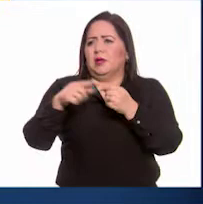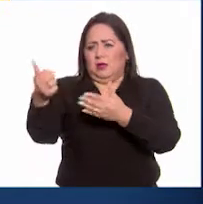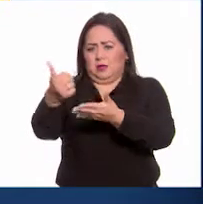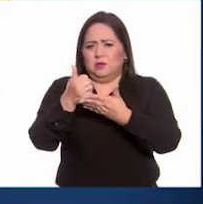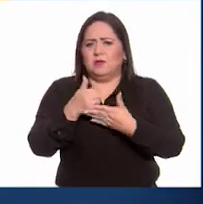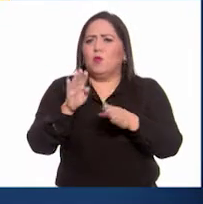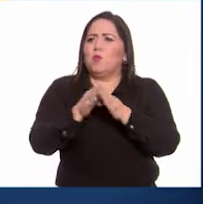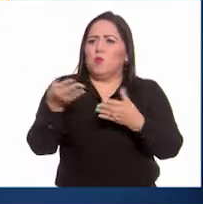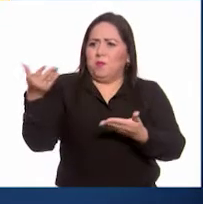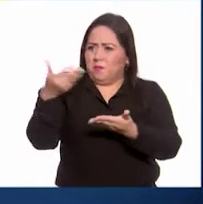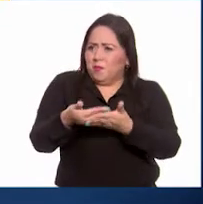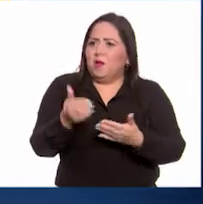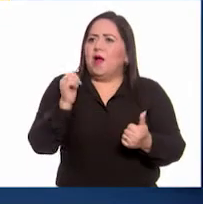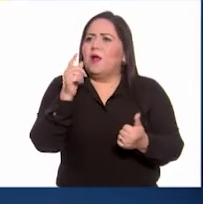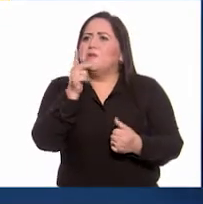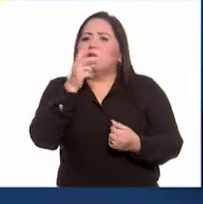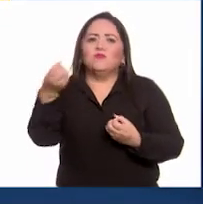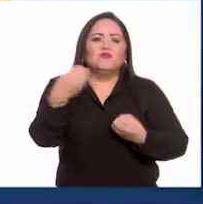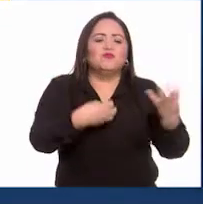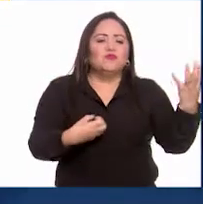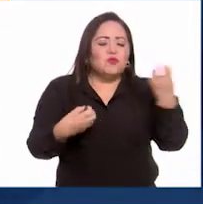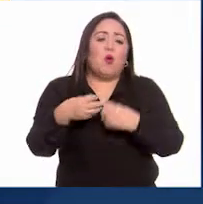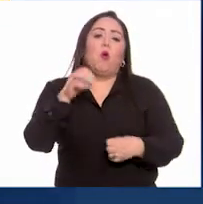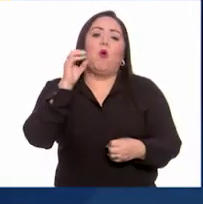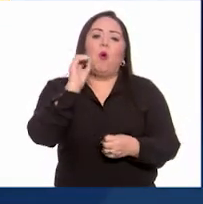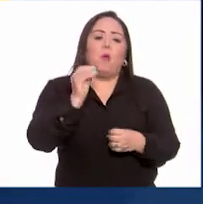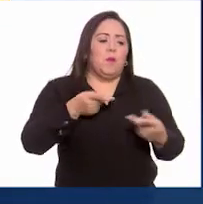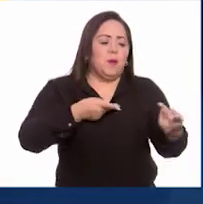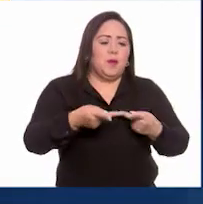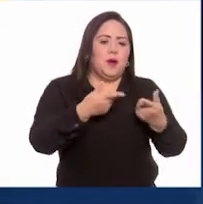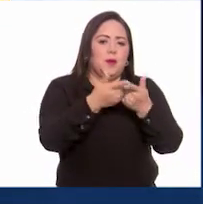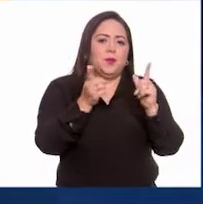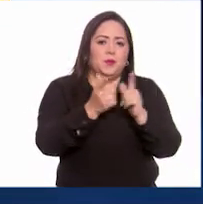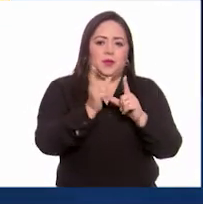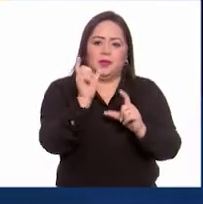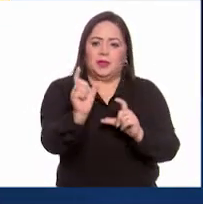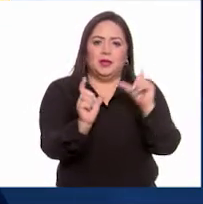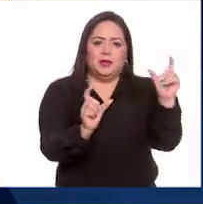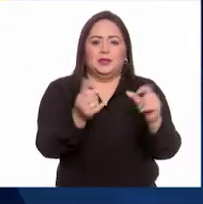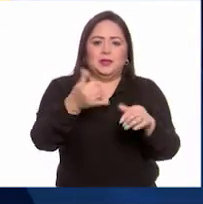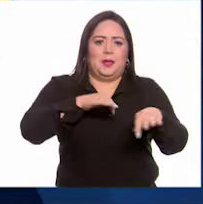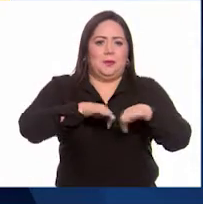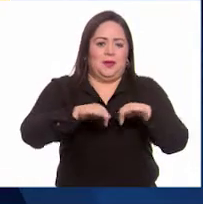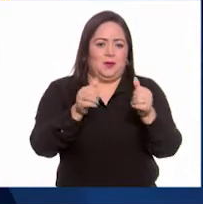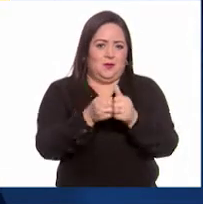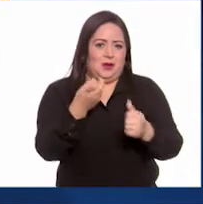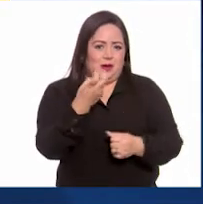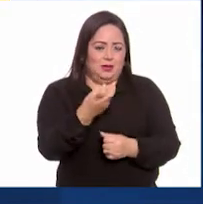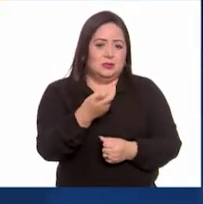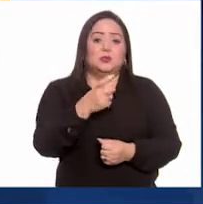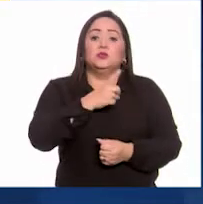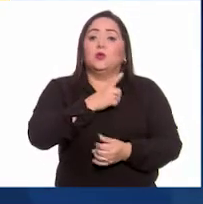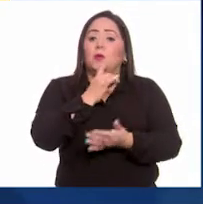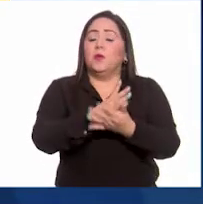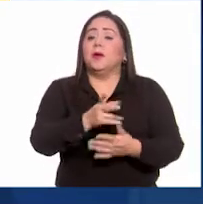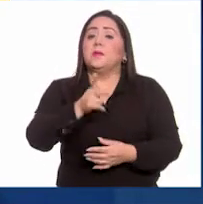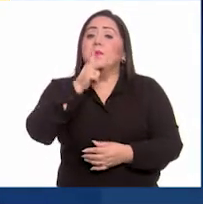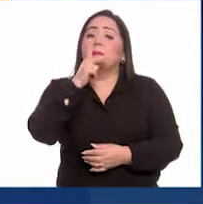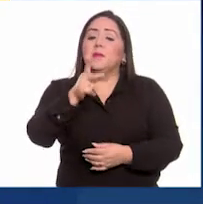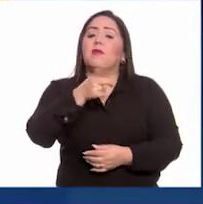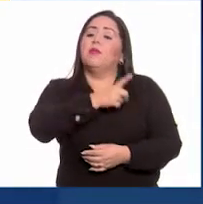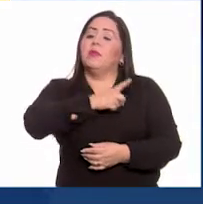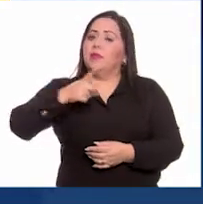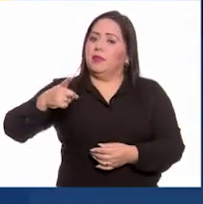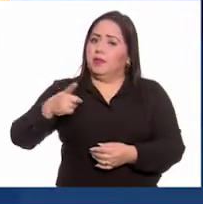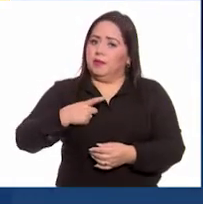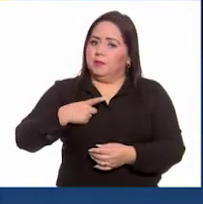que propongan algunas palabras o bien preparar un grupo de tarjetas y trabajar con ellas. Solo que las palabras deben